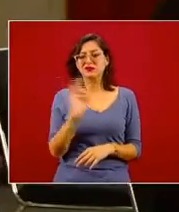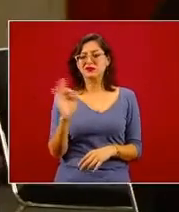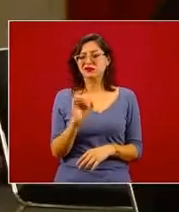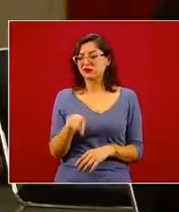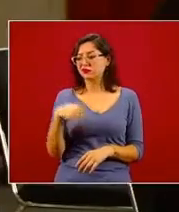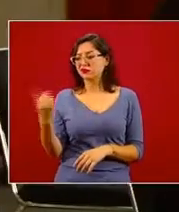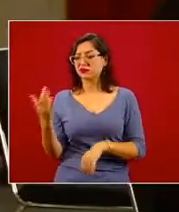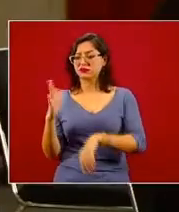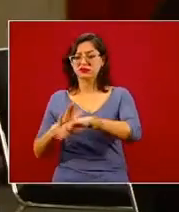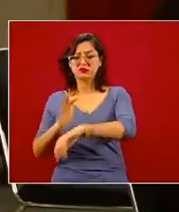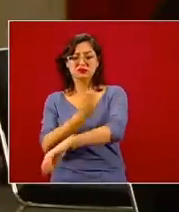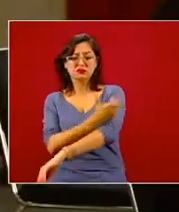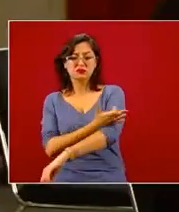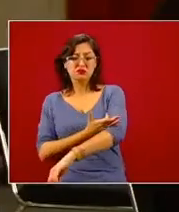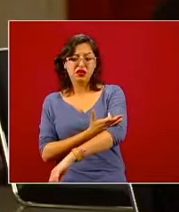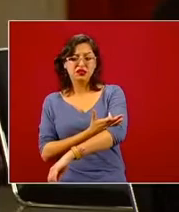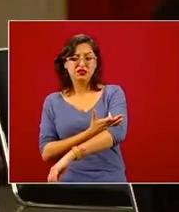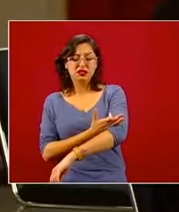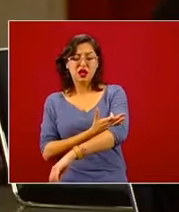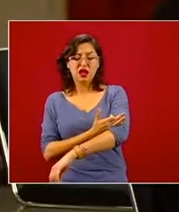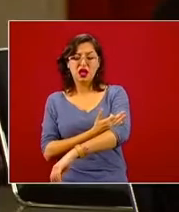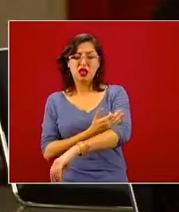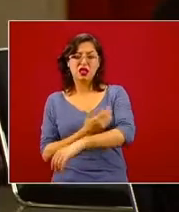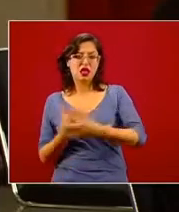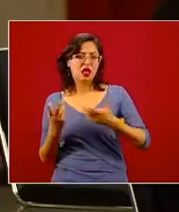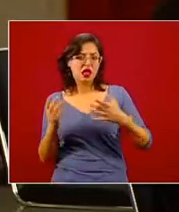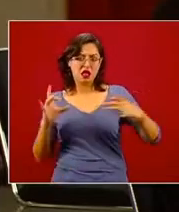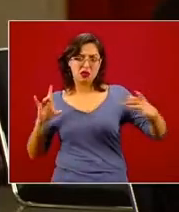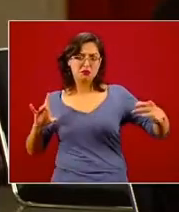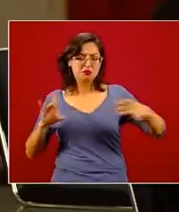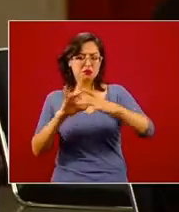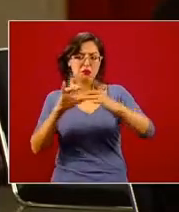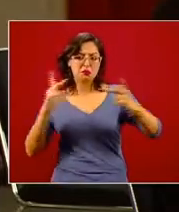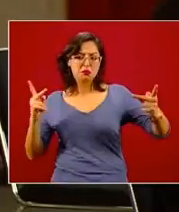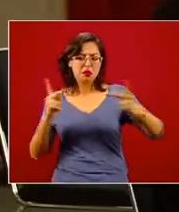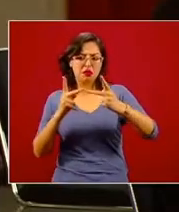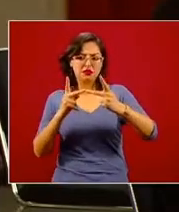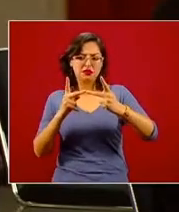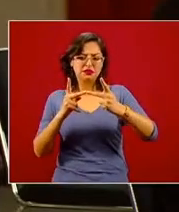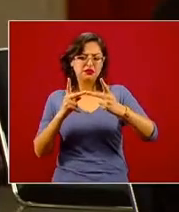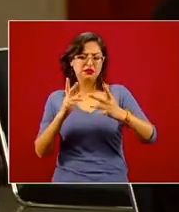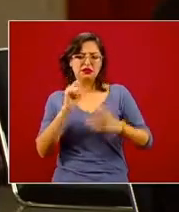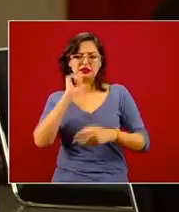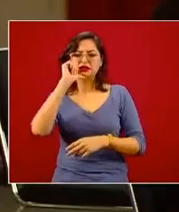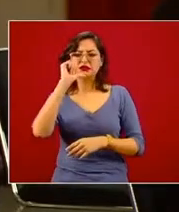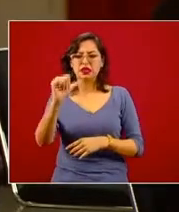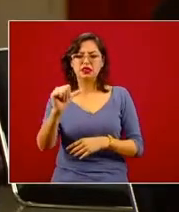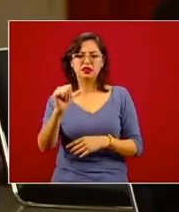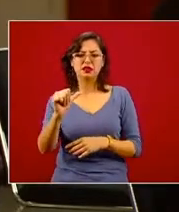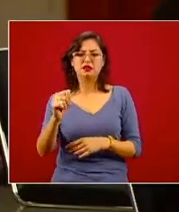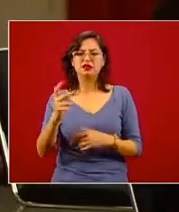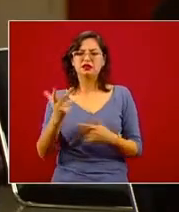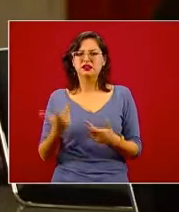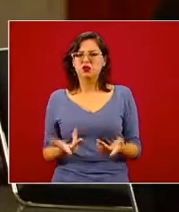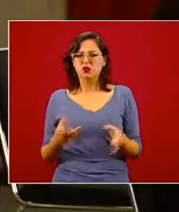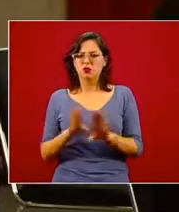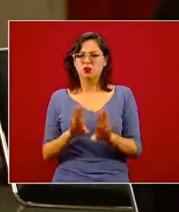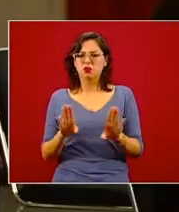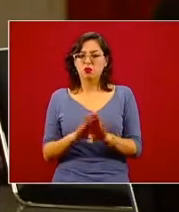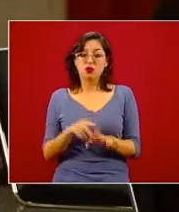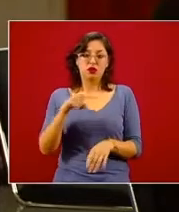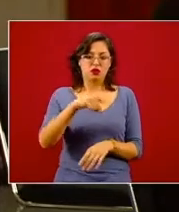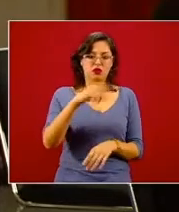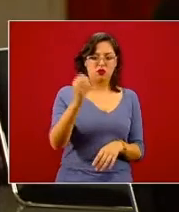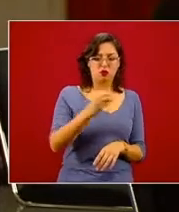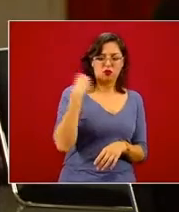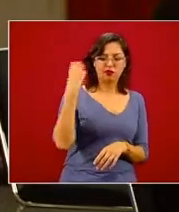las It's 8 de la noche tens y no sé qué or corresponde con el corte de la base de maybe datos y por cases, la but tendencia que maybe tiene there is a esta cutoff that conferencia happens